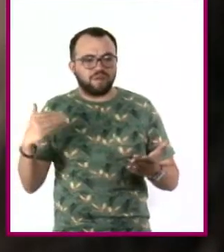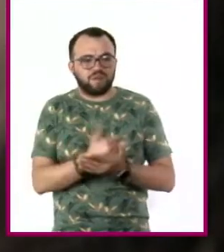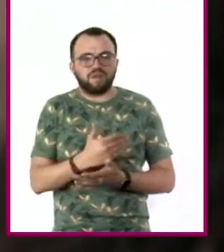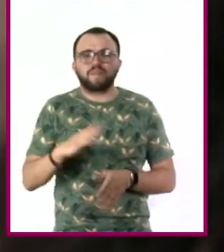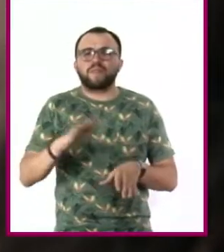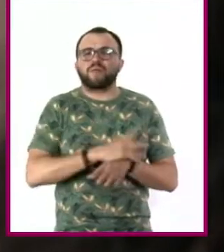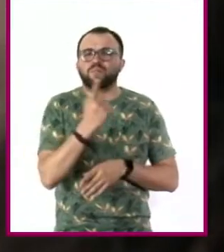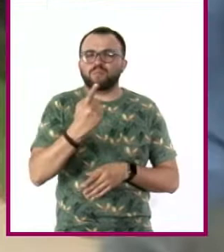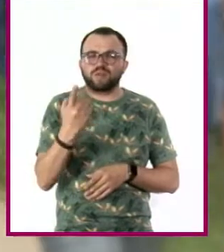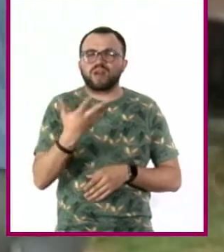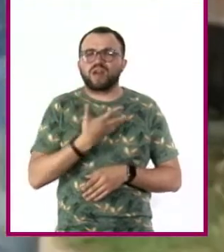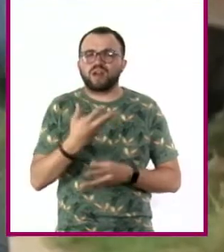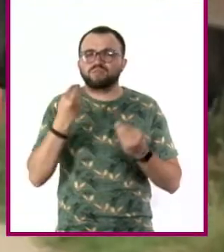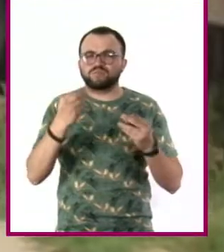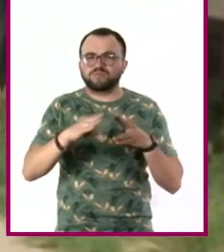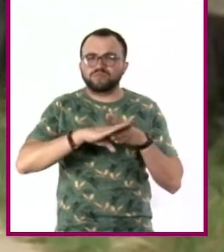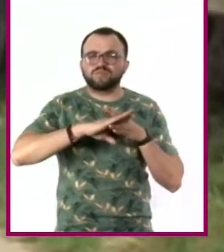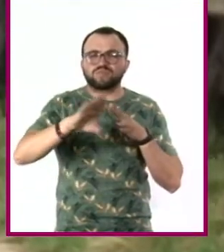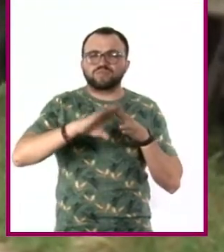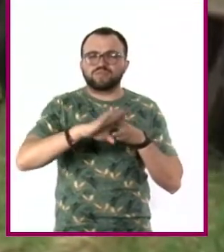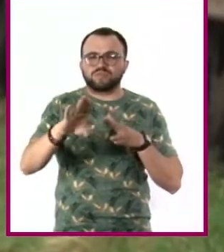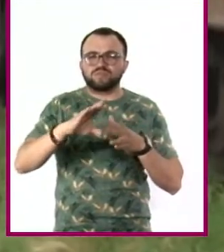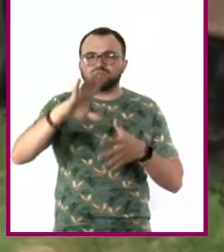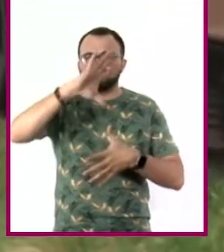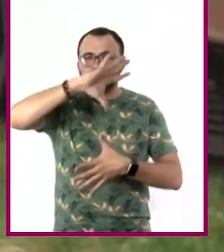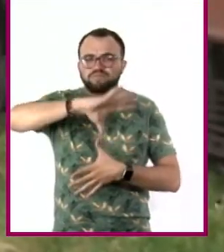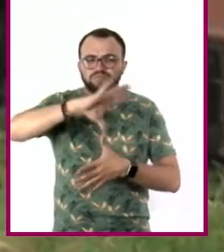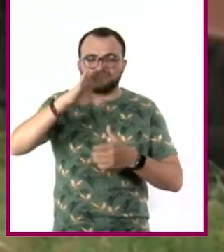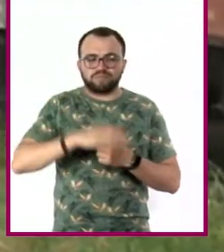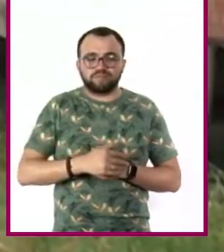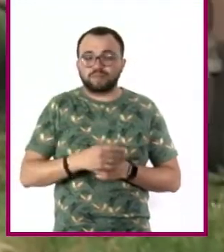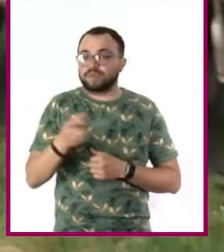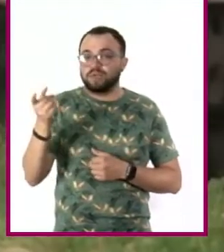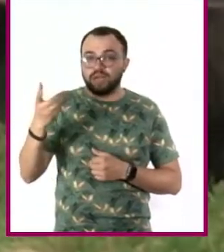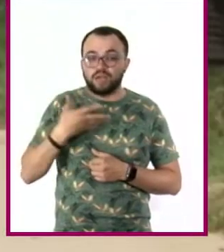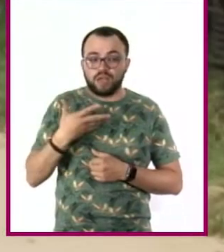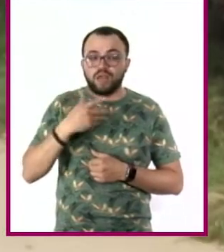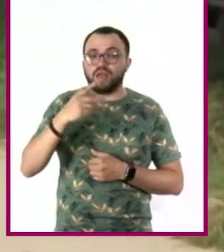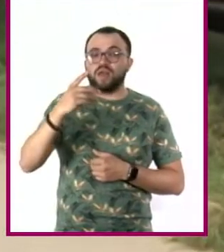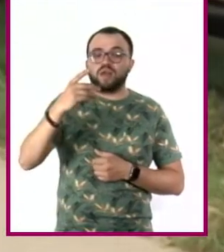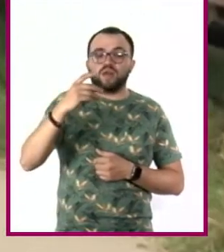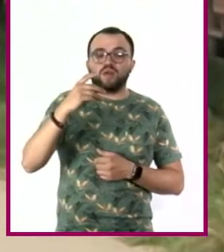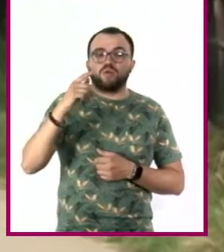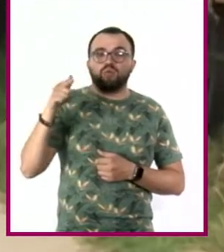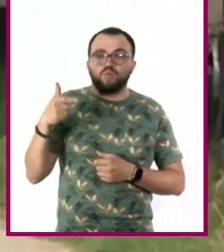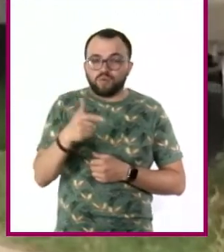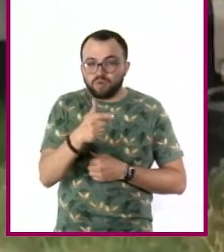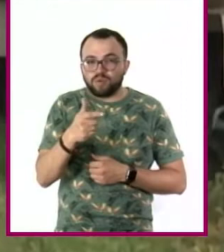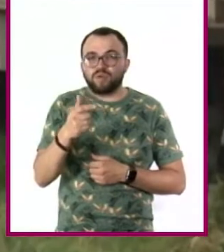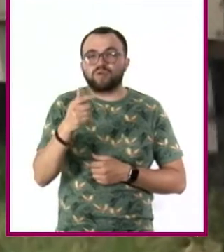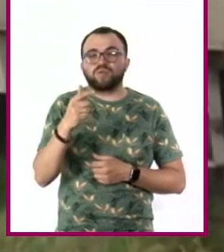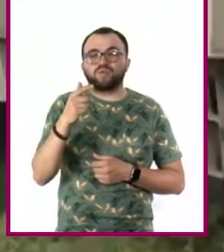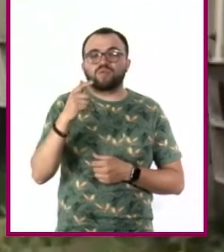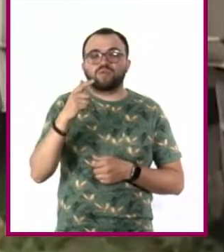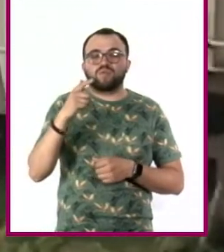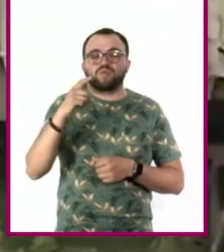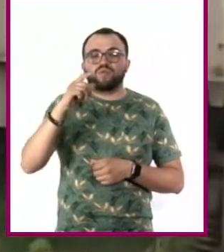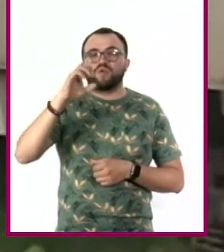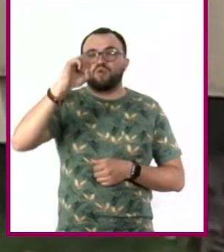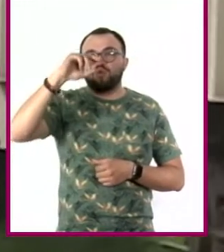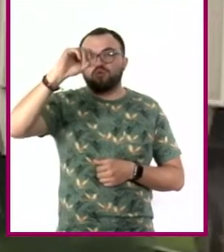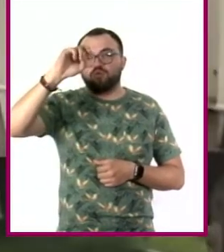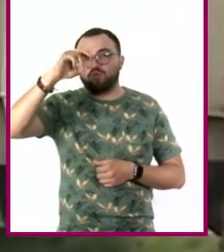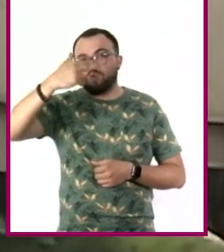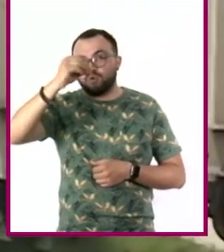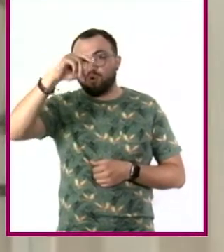migrantes centroamericanos? Los migrantes principalmente provienen de Guatemala, Honduras y El Salvador, donde las condiciones de vida no les